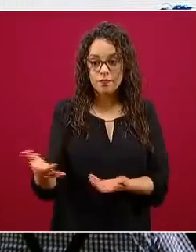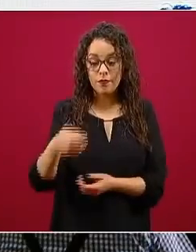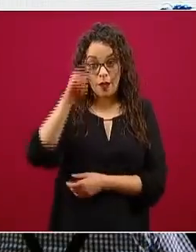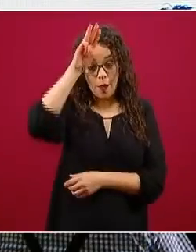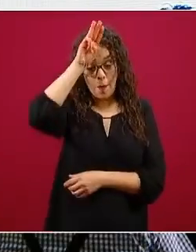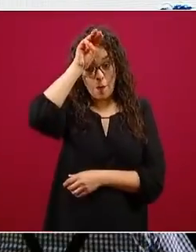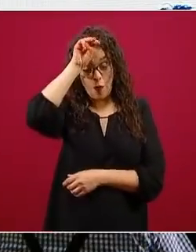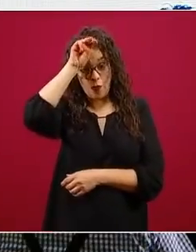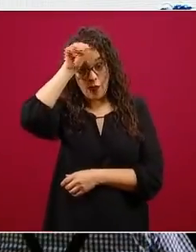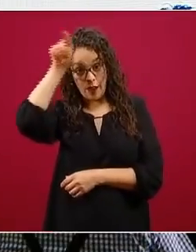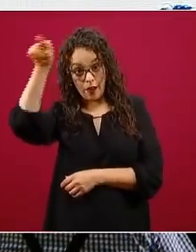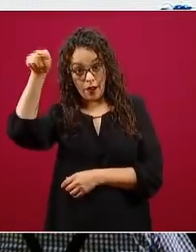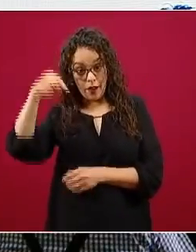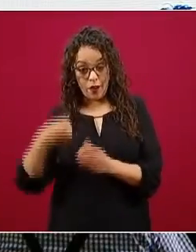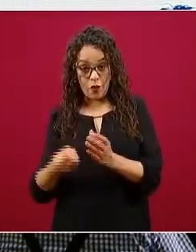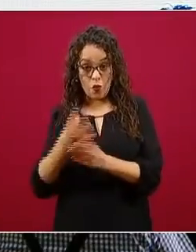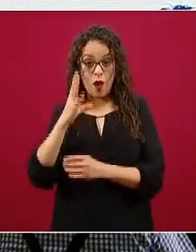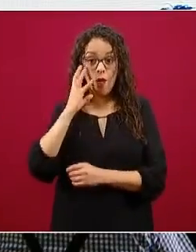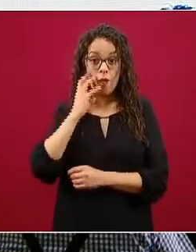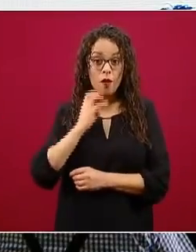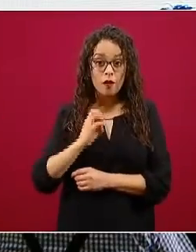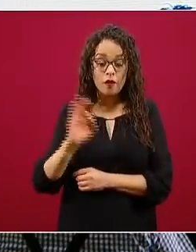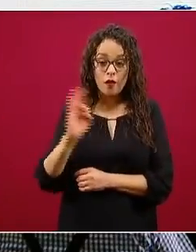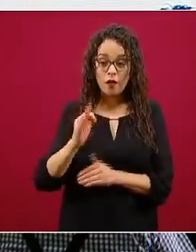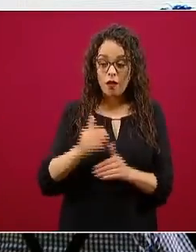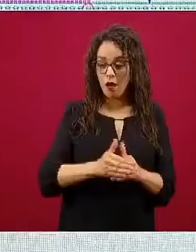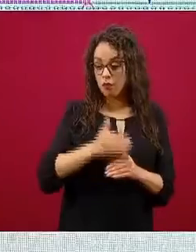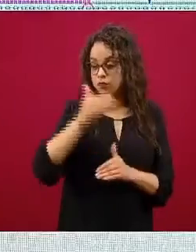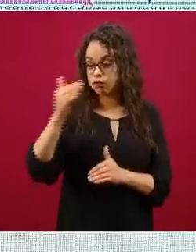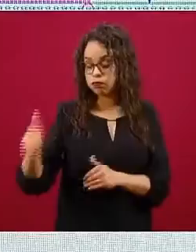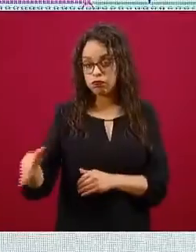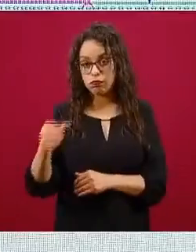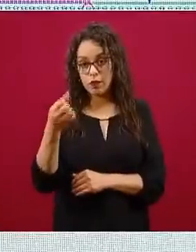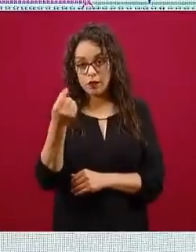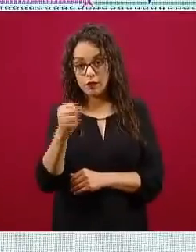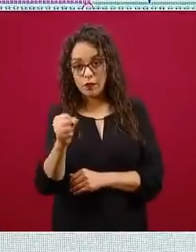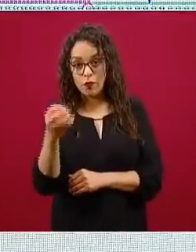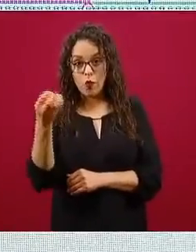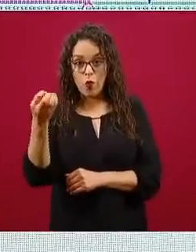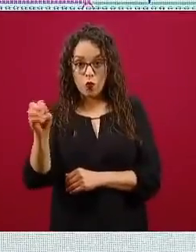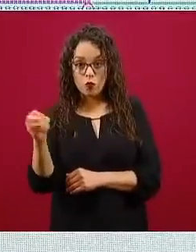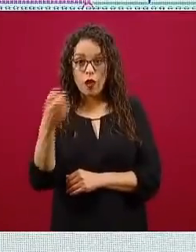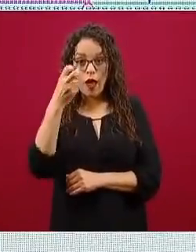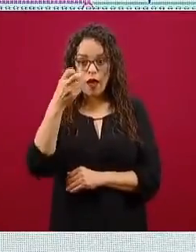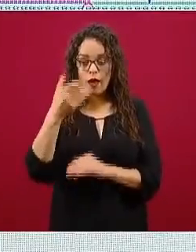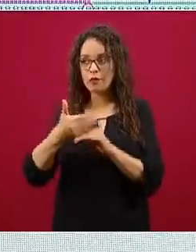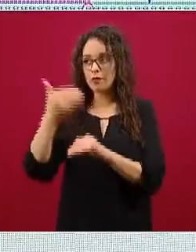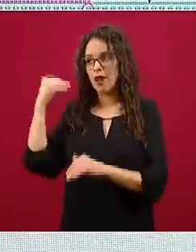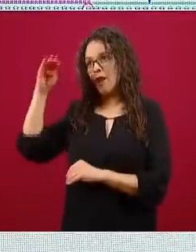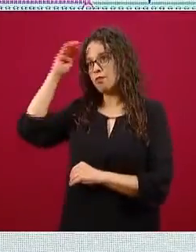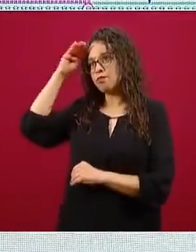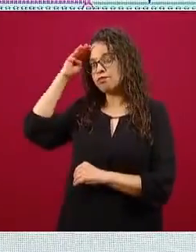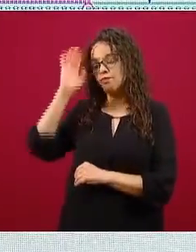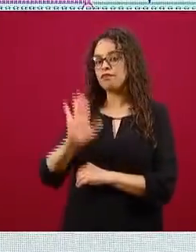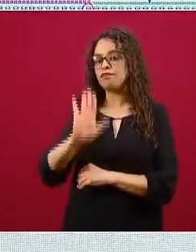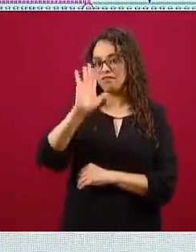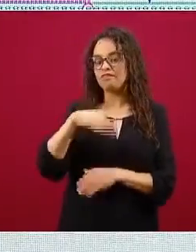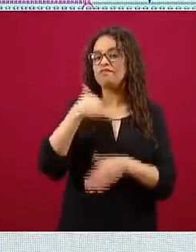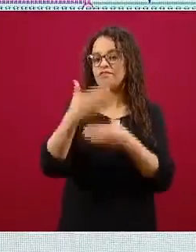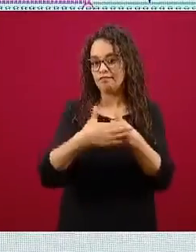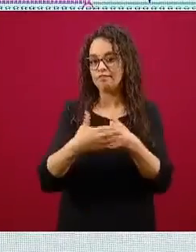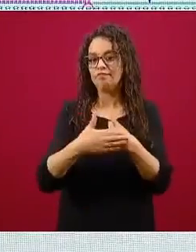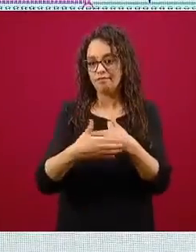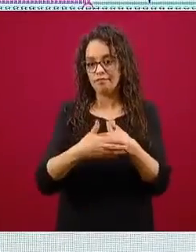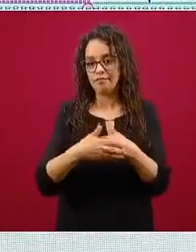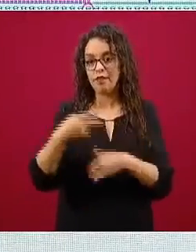es que se prolonga hasta septiembre u octubre, que es la predicción. Todo depende de cómo se comporten las